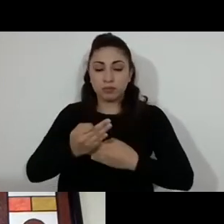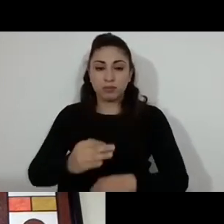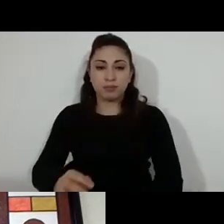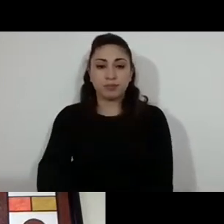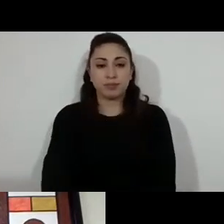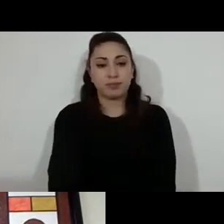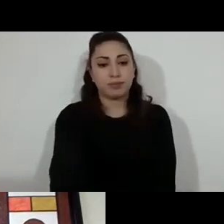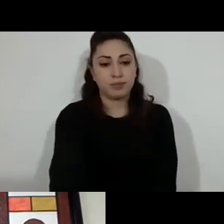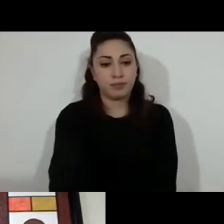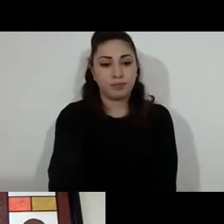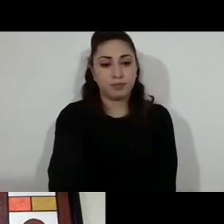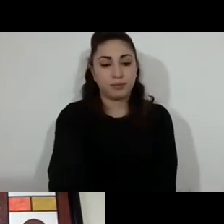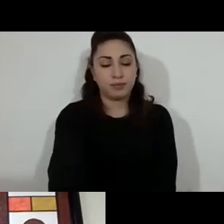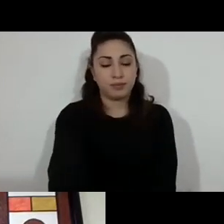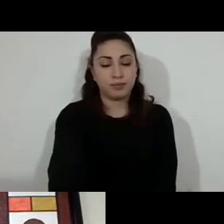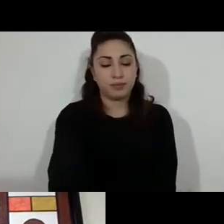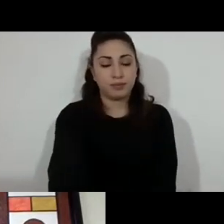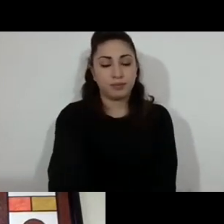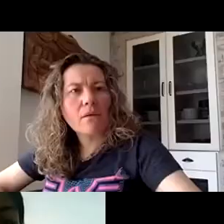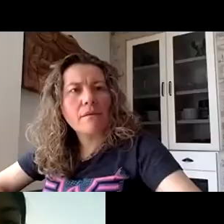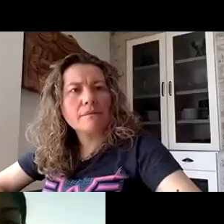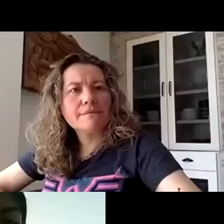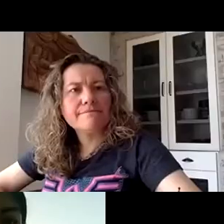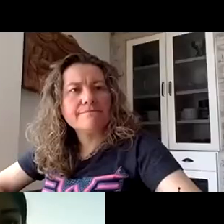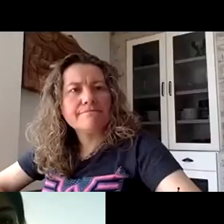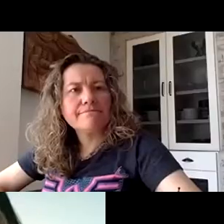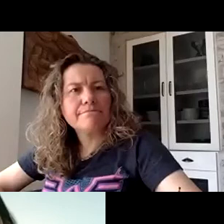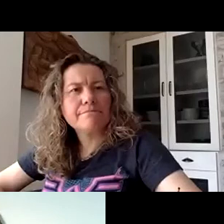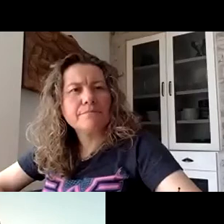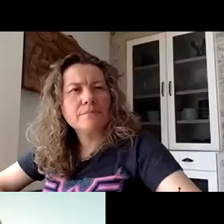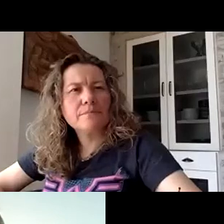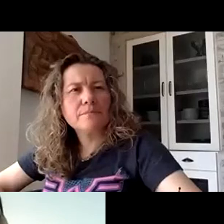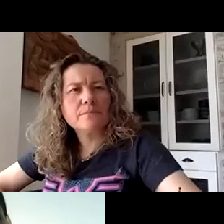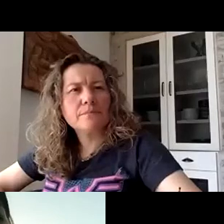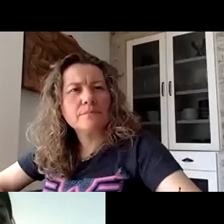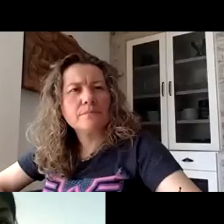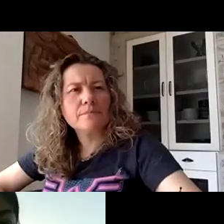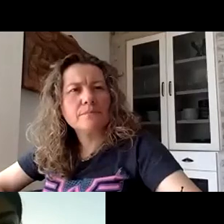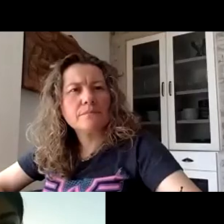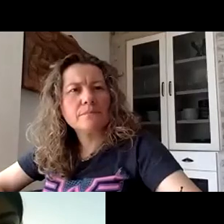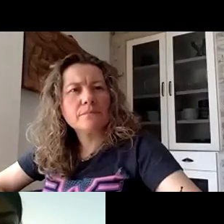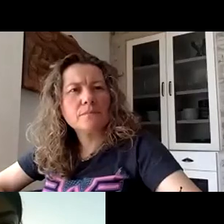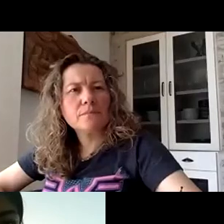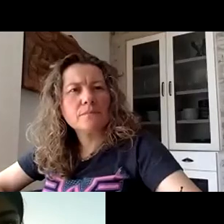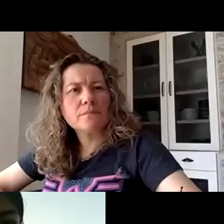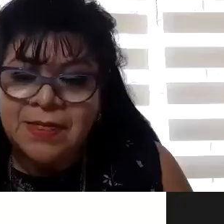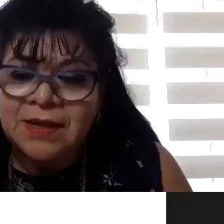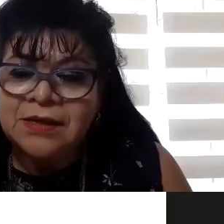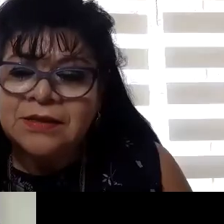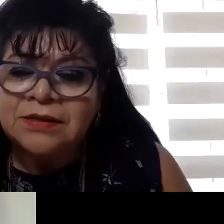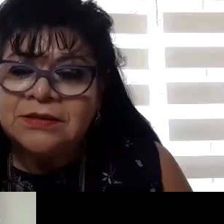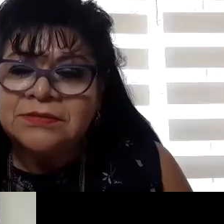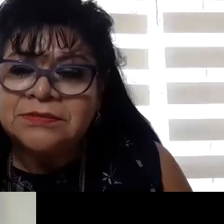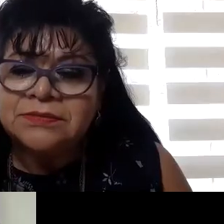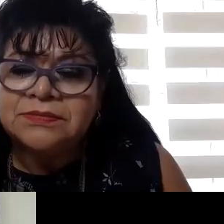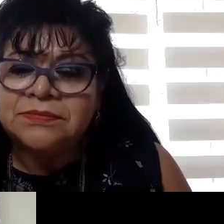Buena tarde, Lupita. Buena tarde a todas. Buenas tardes. Buenas tardes. Buenas tardes, Lupita. Gracias. Gracias,